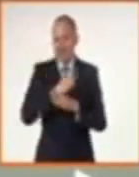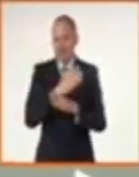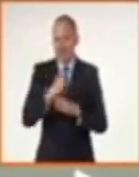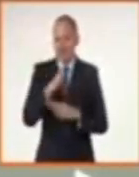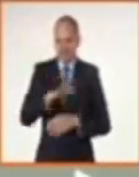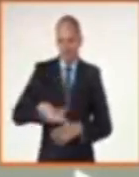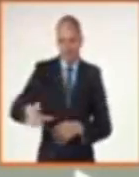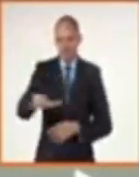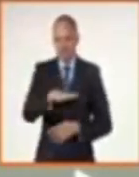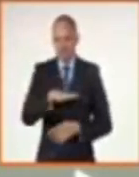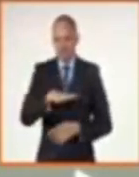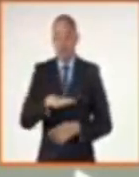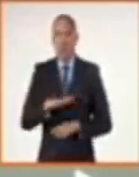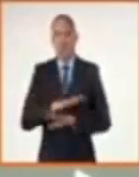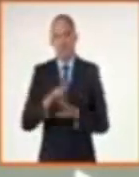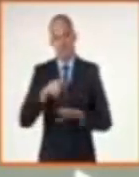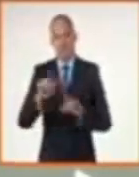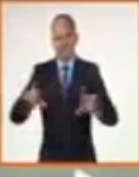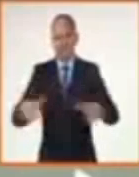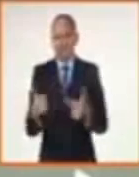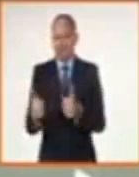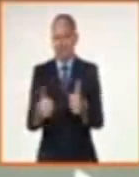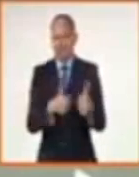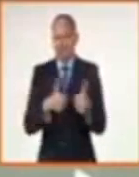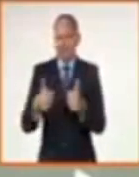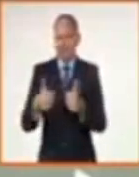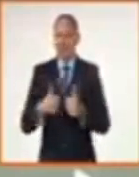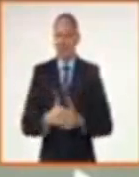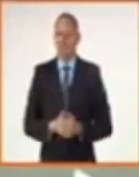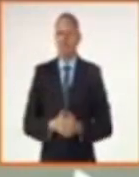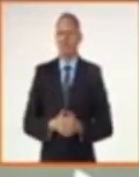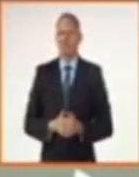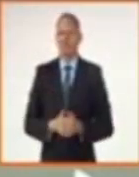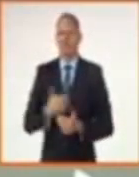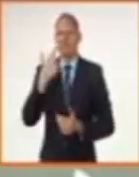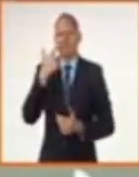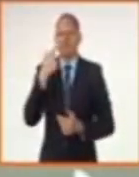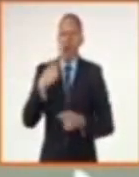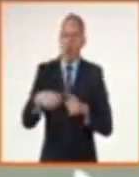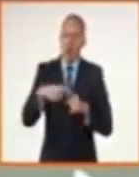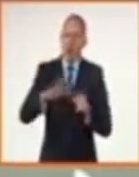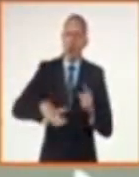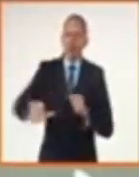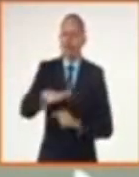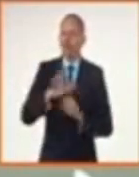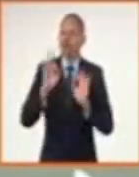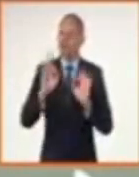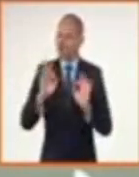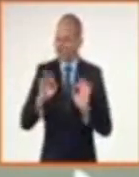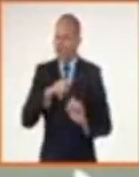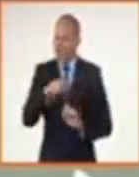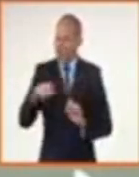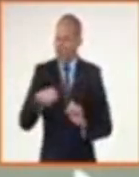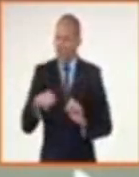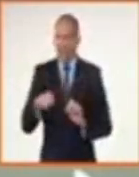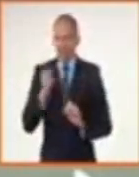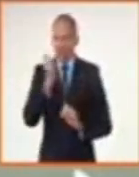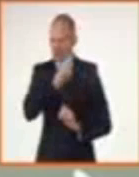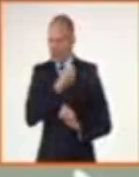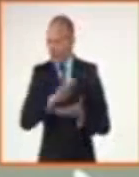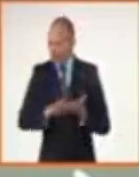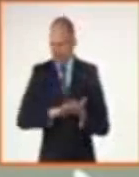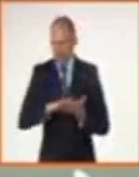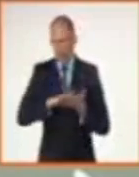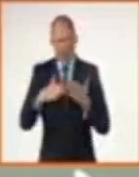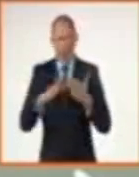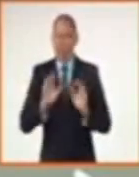que nos han acompañado, actuaron con apego a la ley electoral, transparencia, honestidad y compromiso en el desarrollo de todos